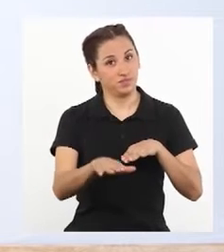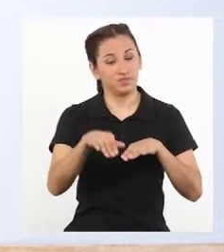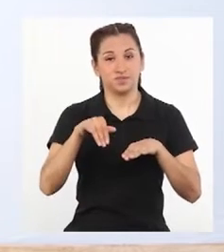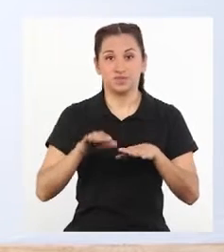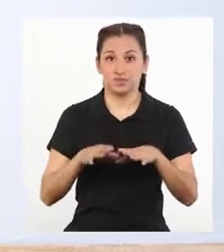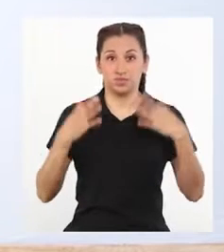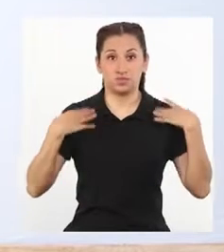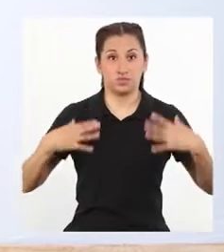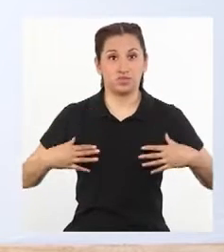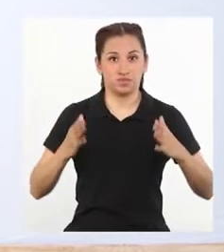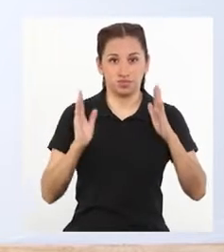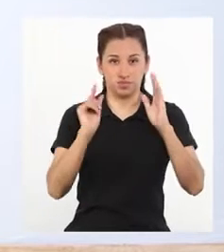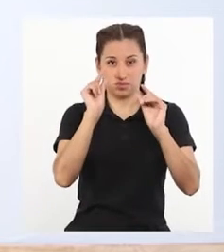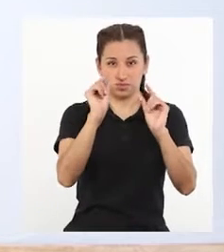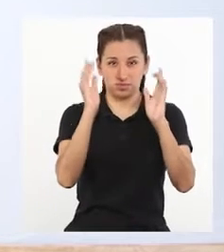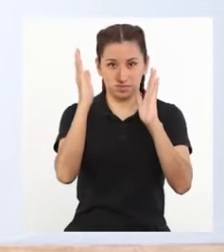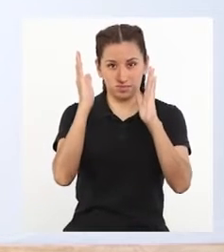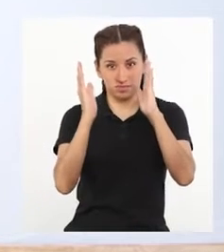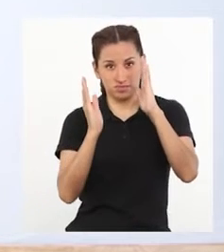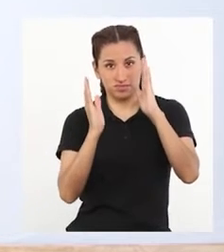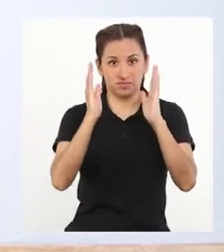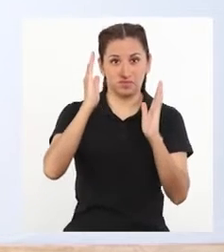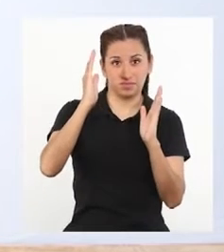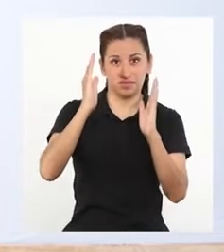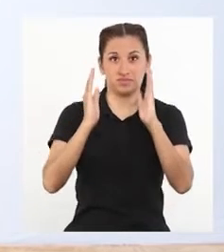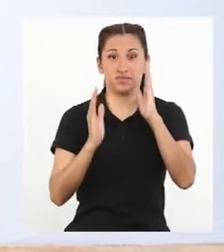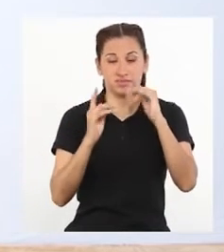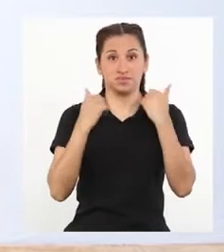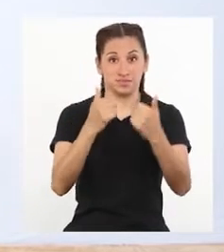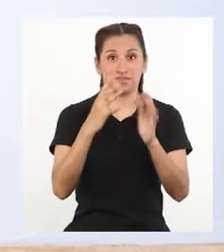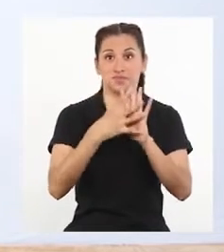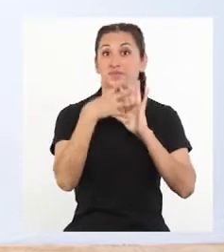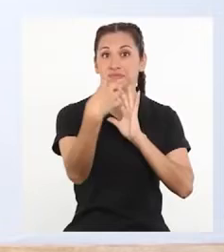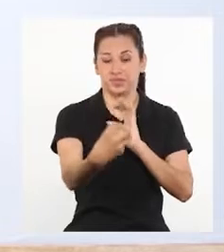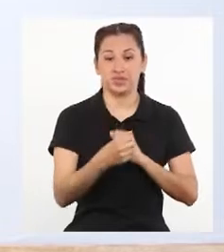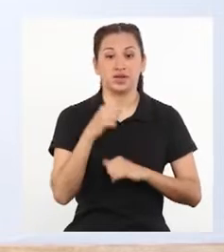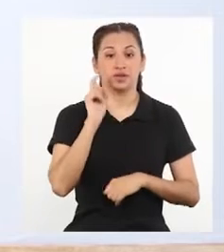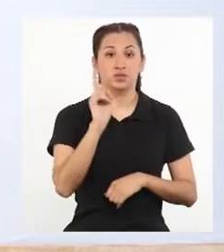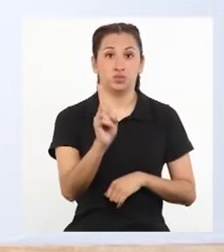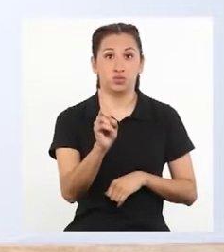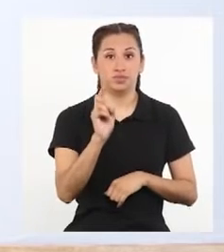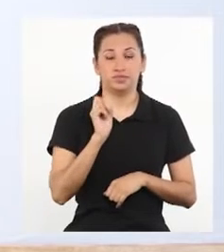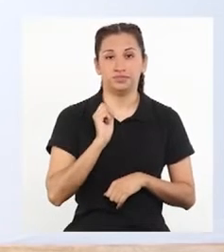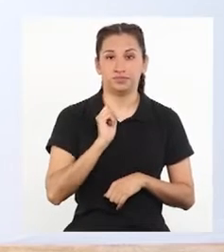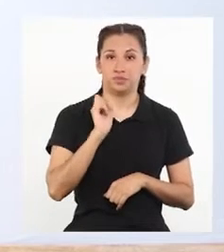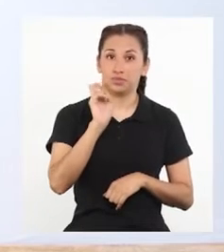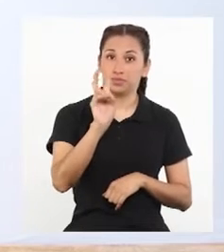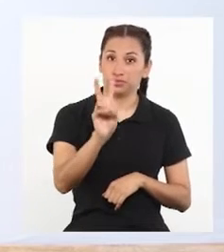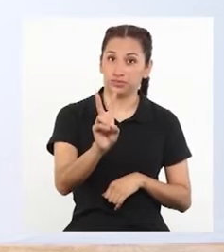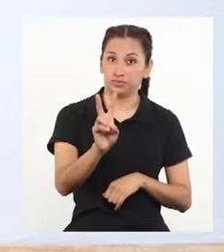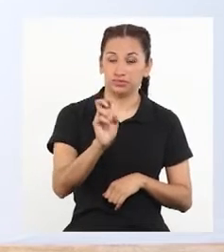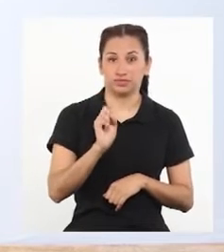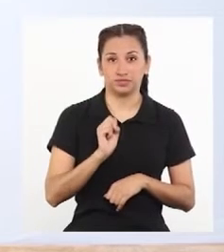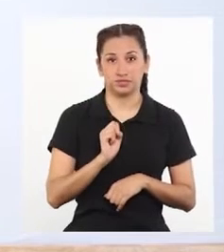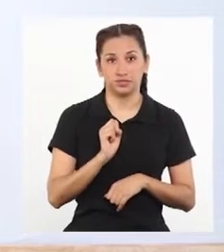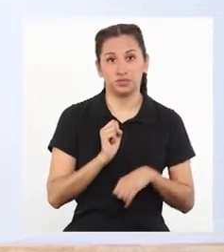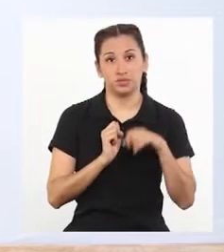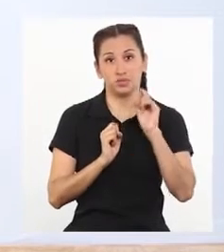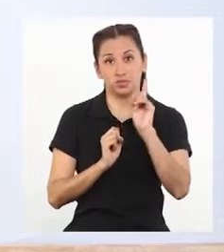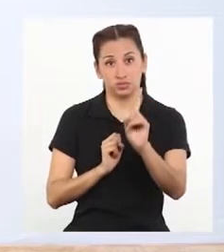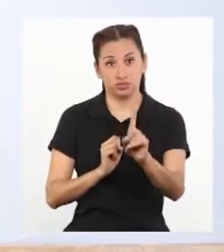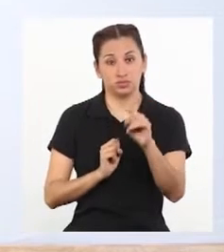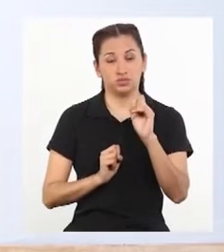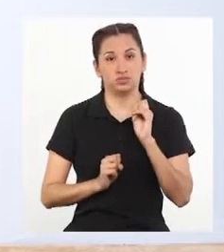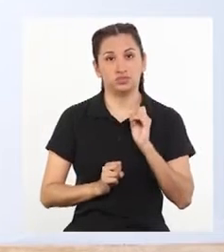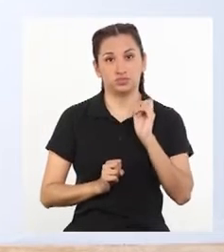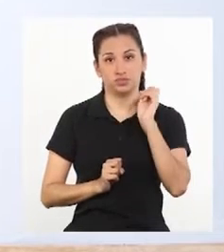un poco la espalda, bien, moviendo la cadera. Y uno, dos,